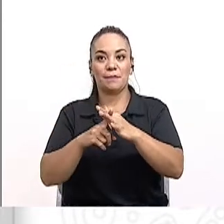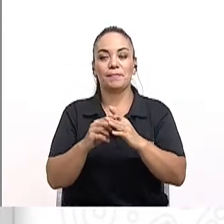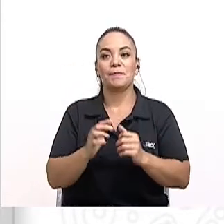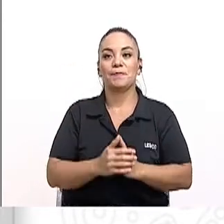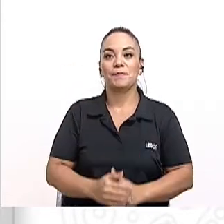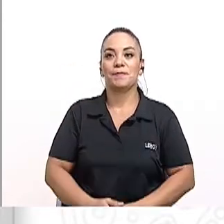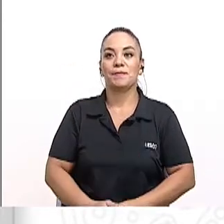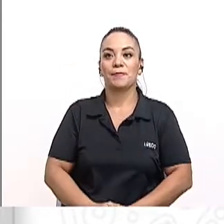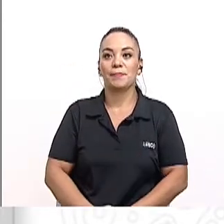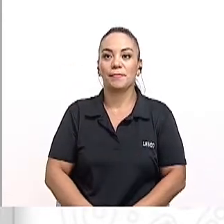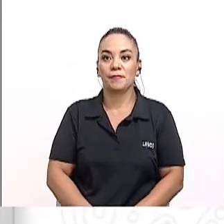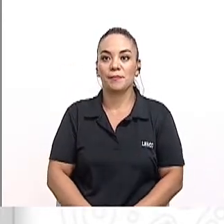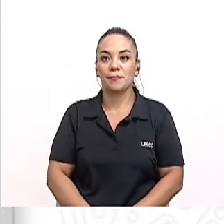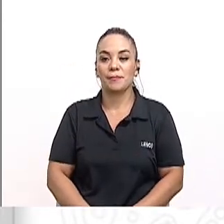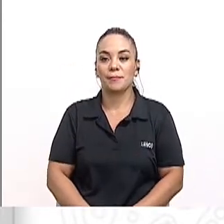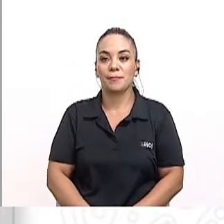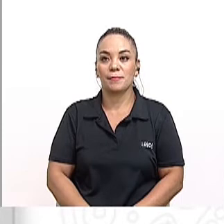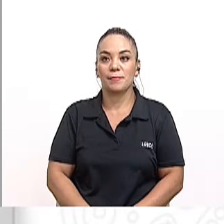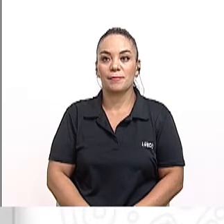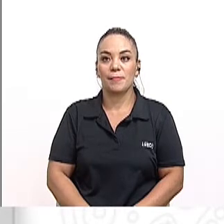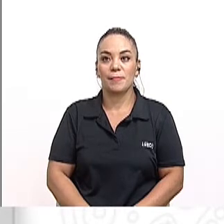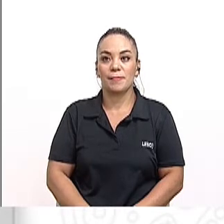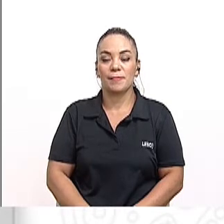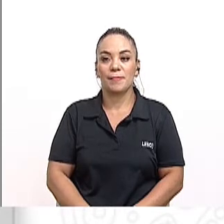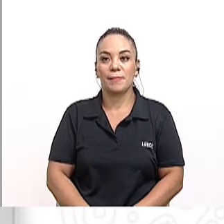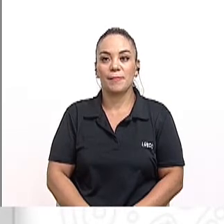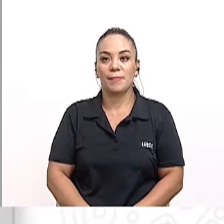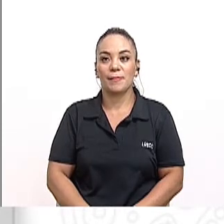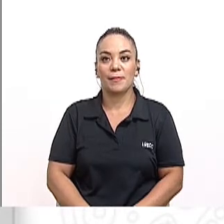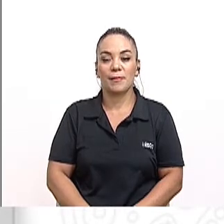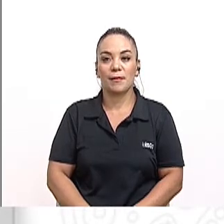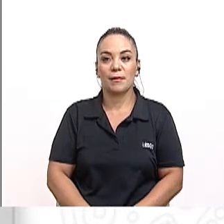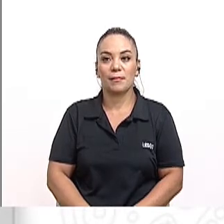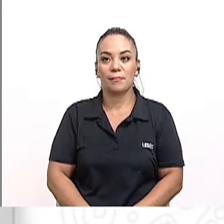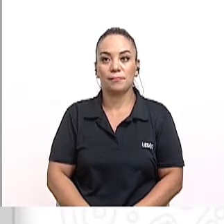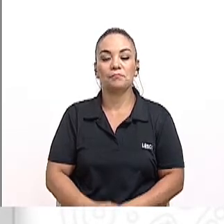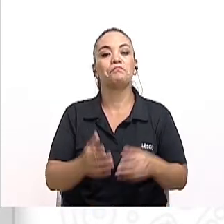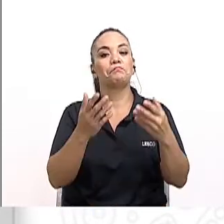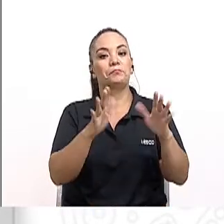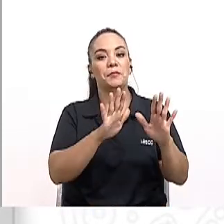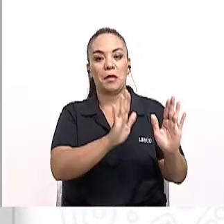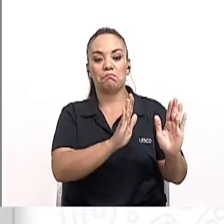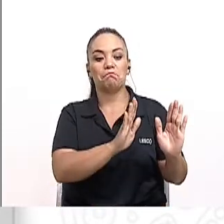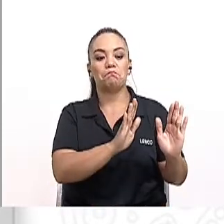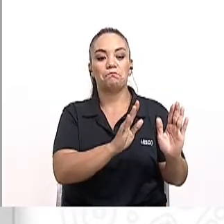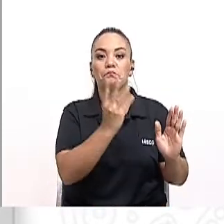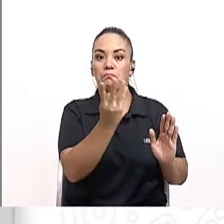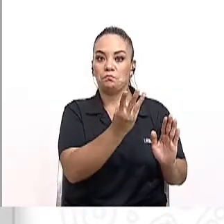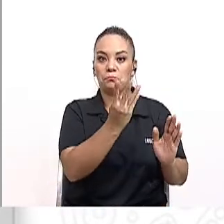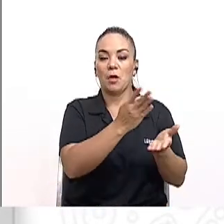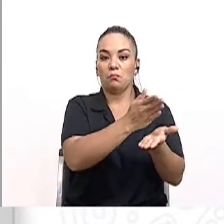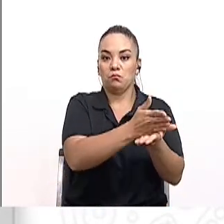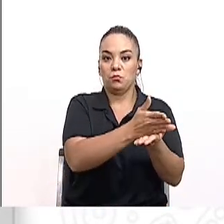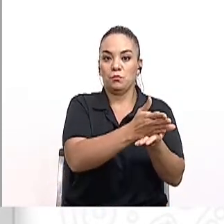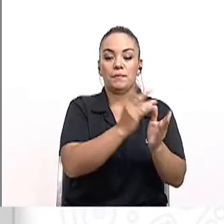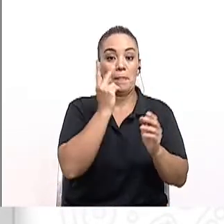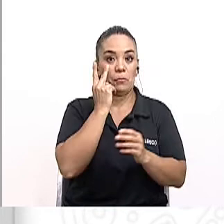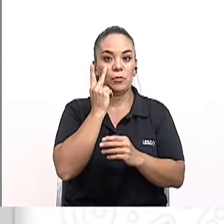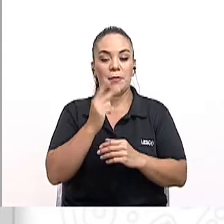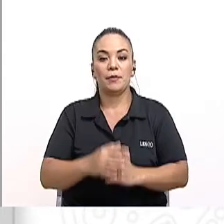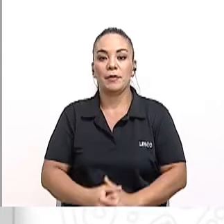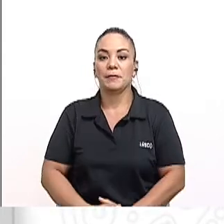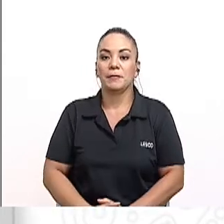demostración. Podemos decir que ya el radiómetro se estabilizó. Vamos